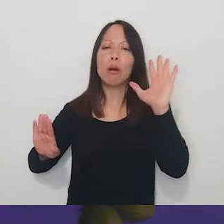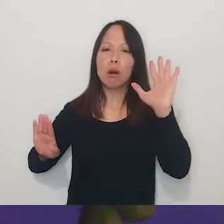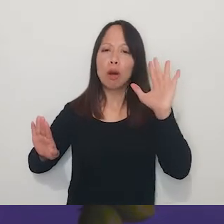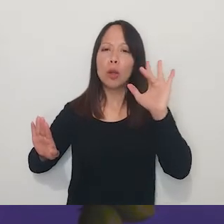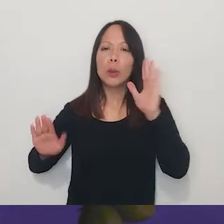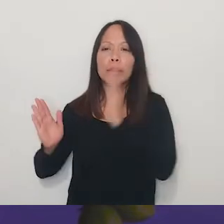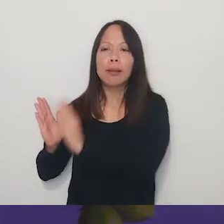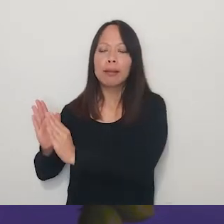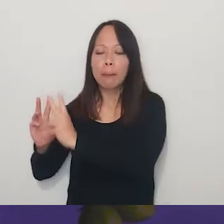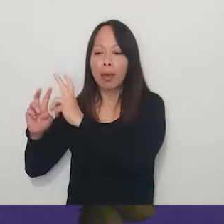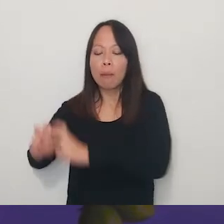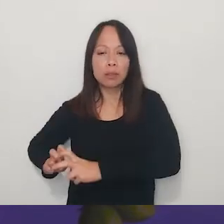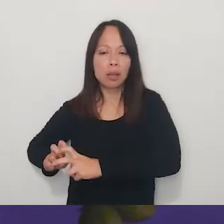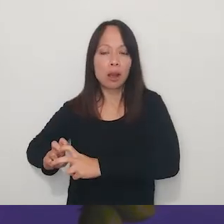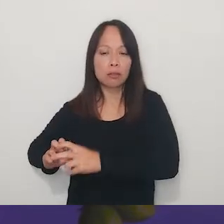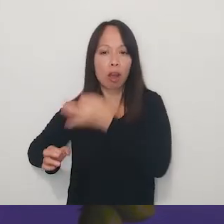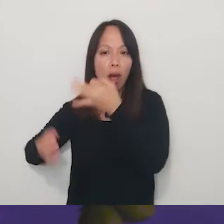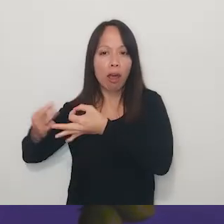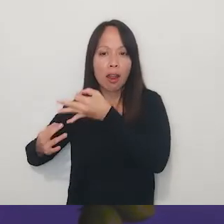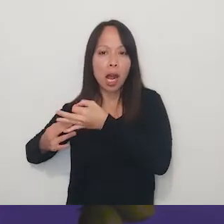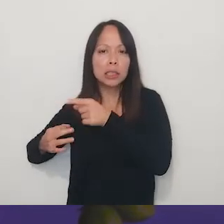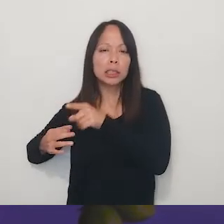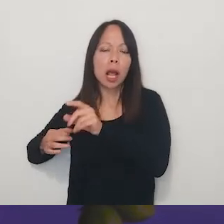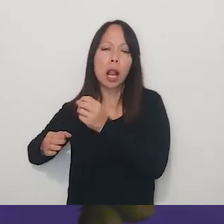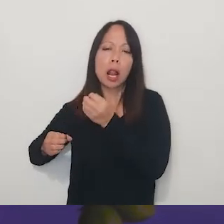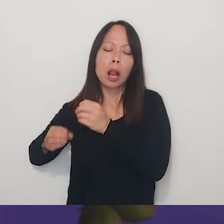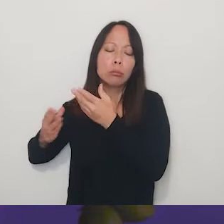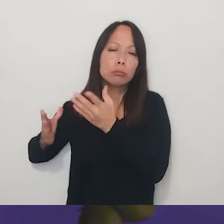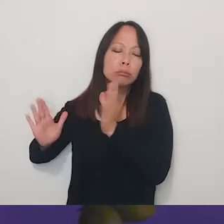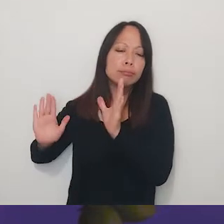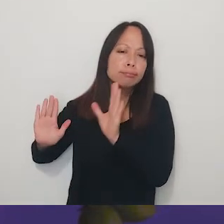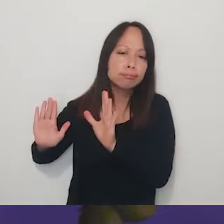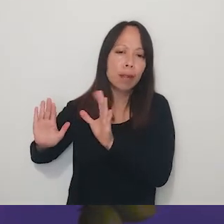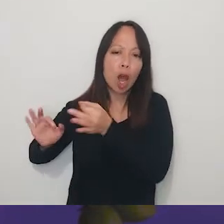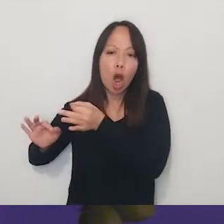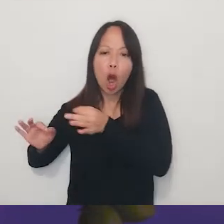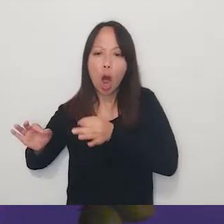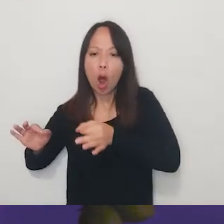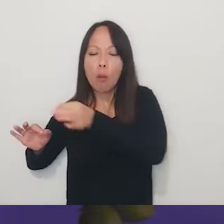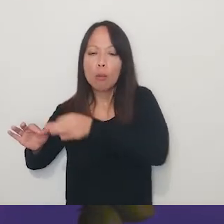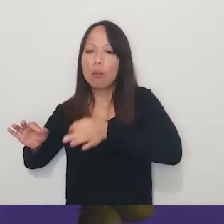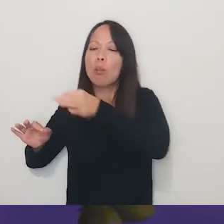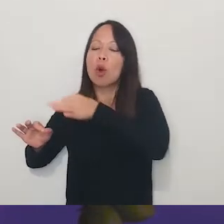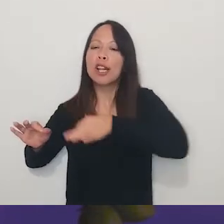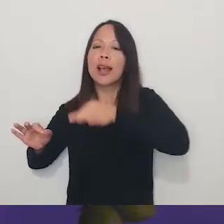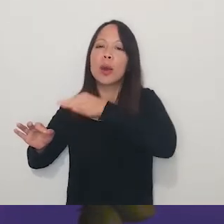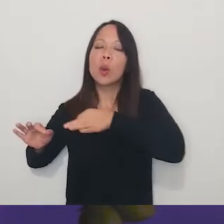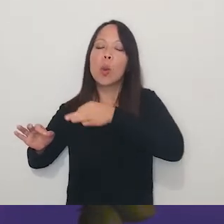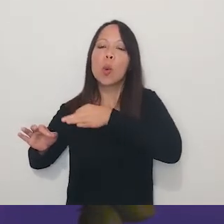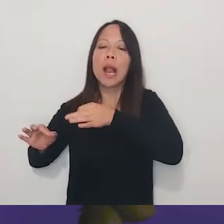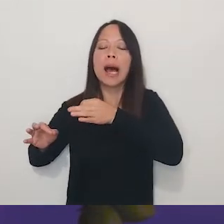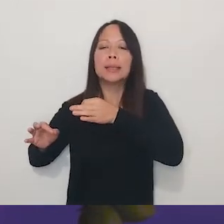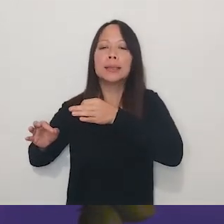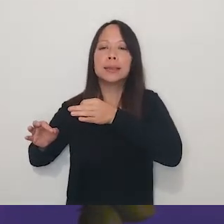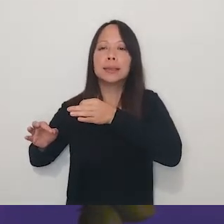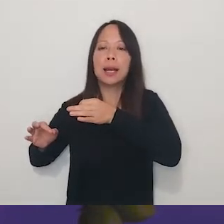hacía en una etapa de investigación, ¿no? Para ver si a lo mejor lo que había detectado a nivel molecular realmente